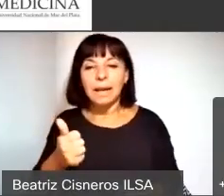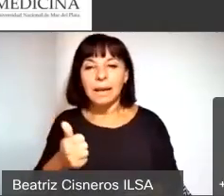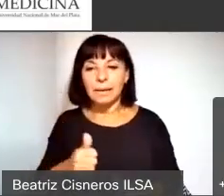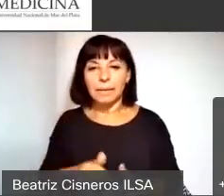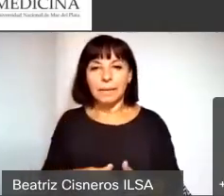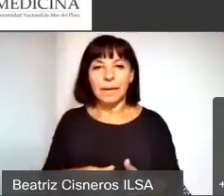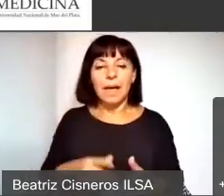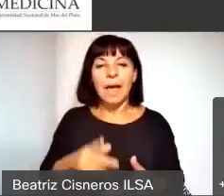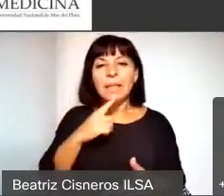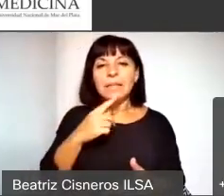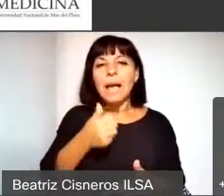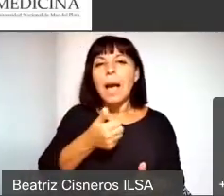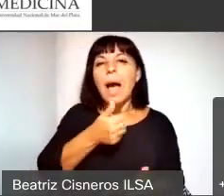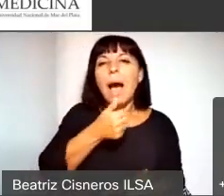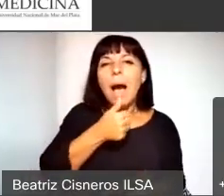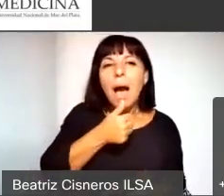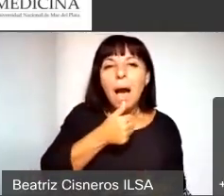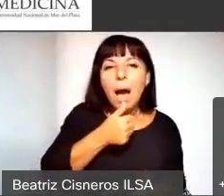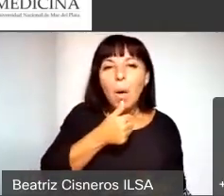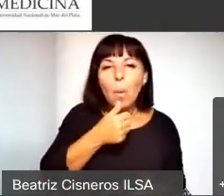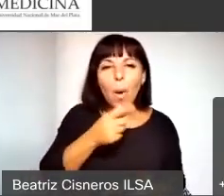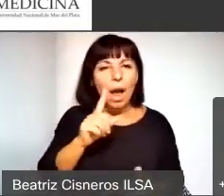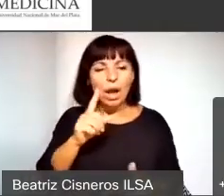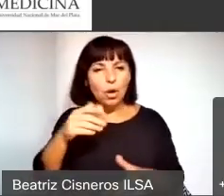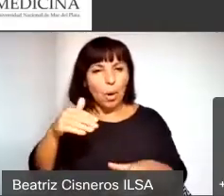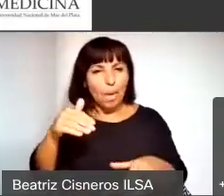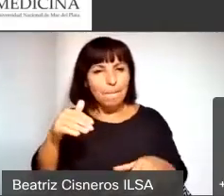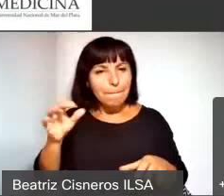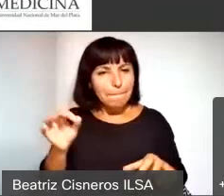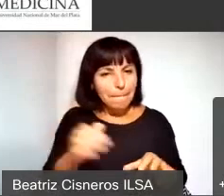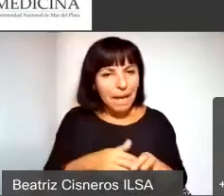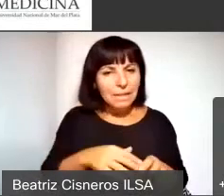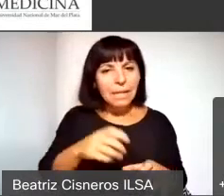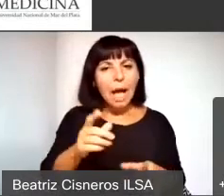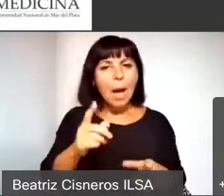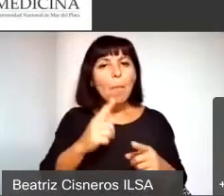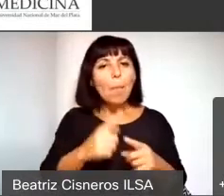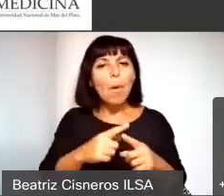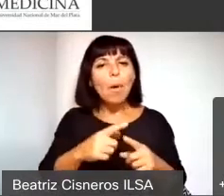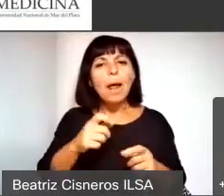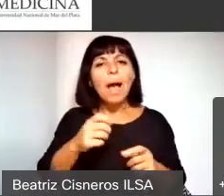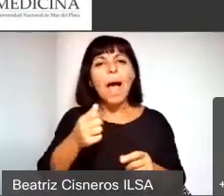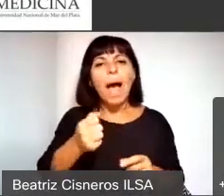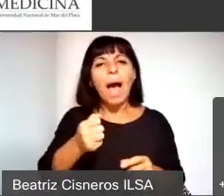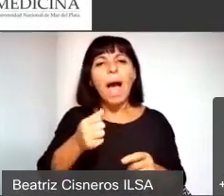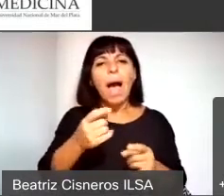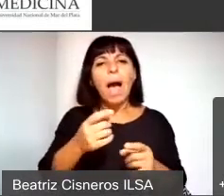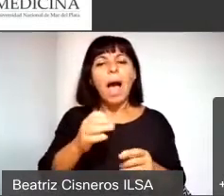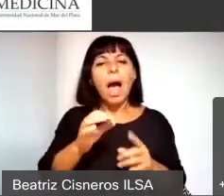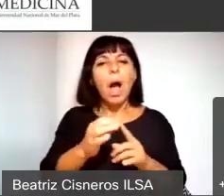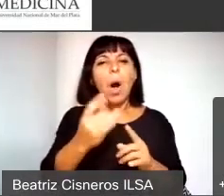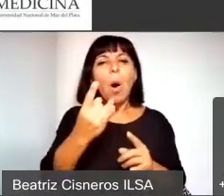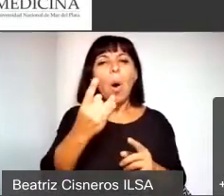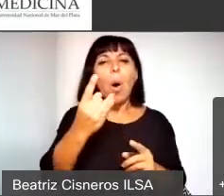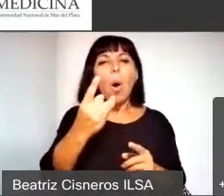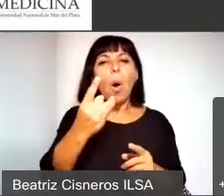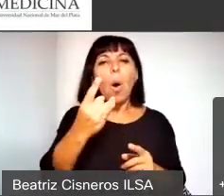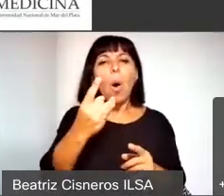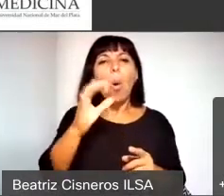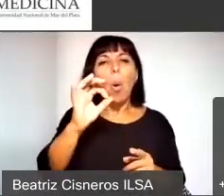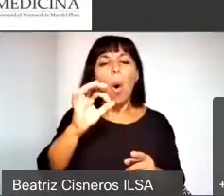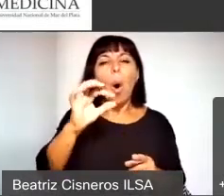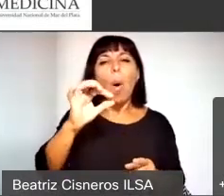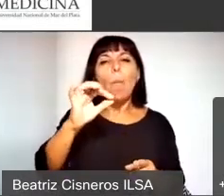pasa por las acuaporinas. Sí. ¿Podés explicar eso? Es cierto, sí.